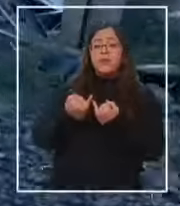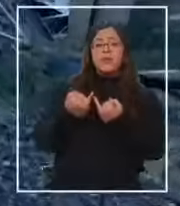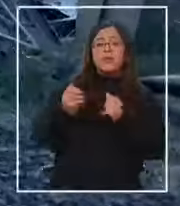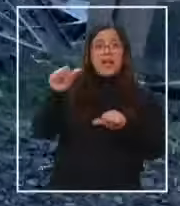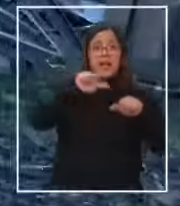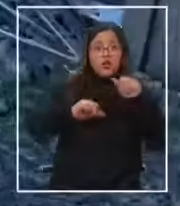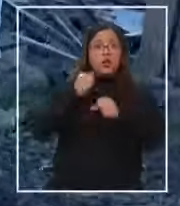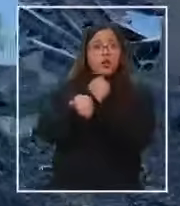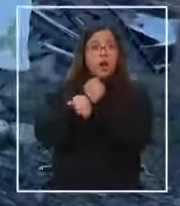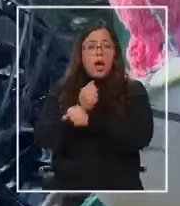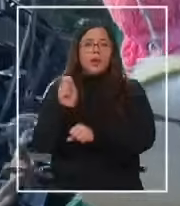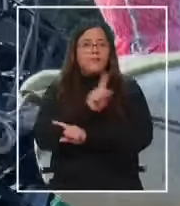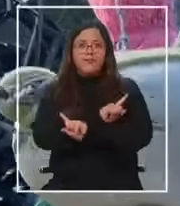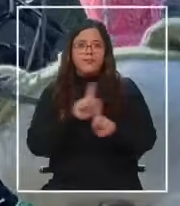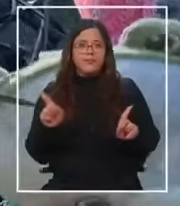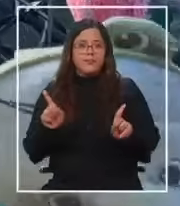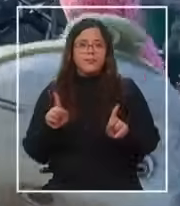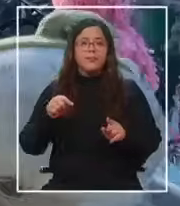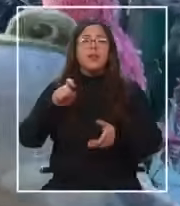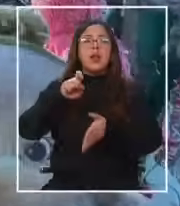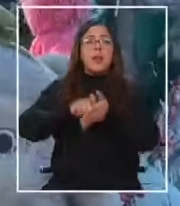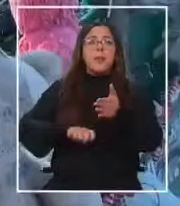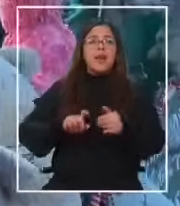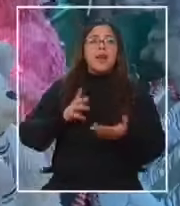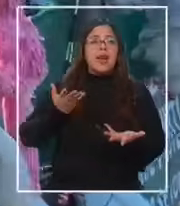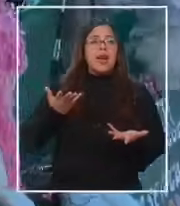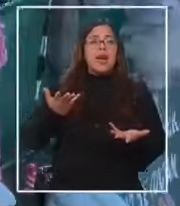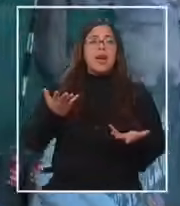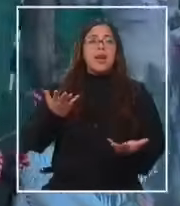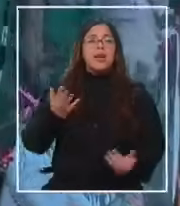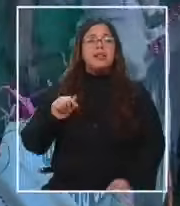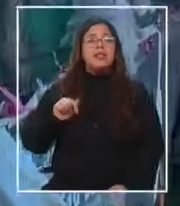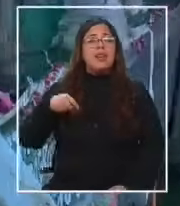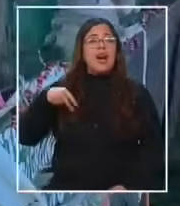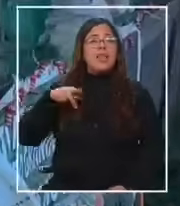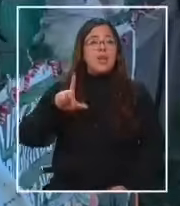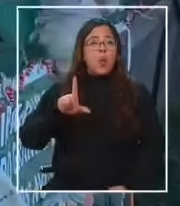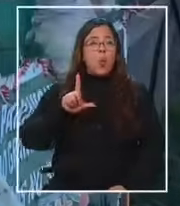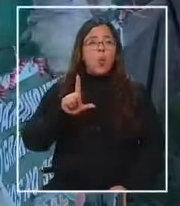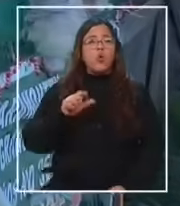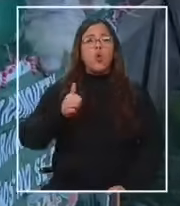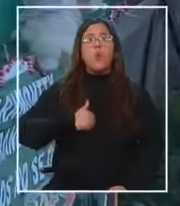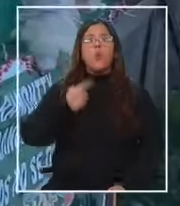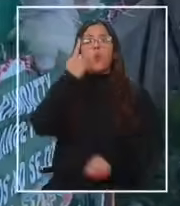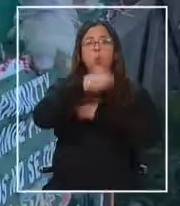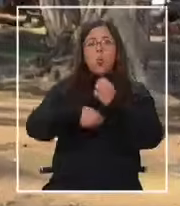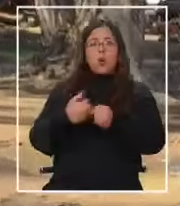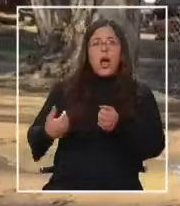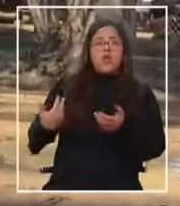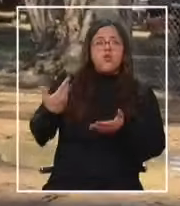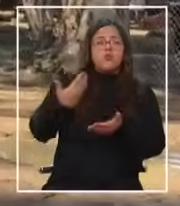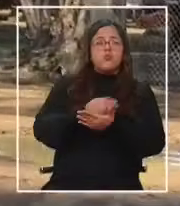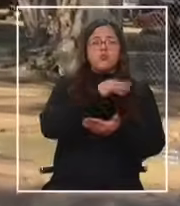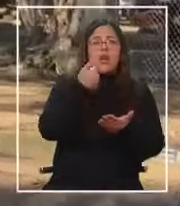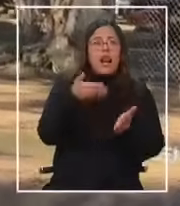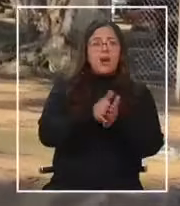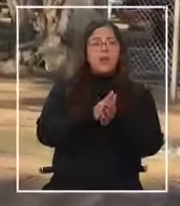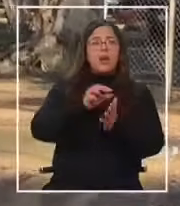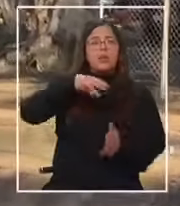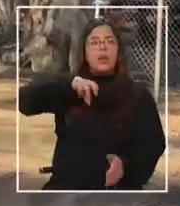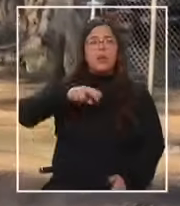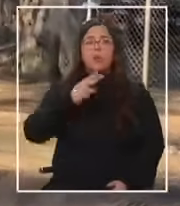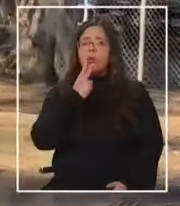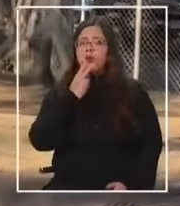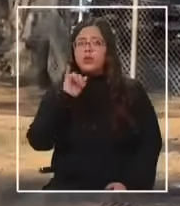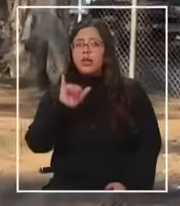no. En julio se cumplirá un año de la muerte de Monty Sandoval, una historia que con todo el